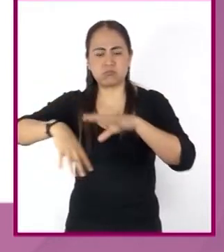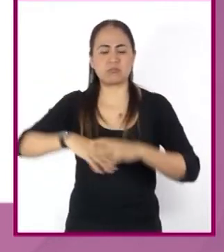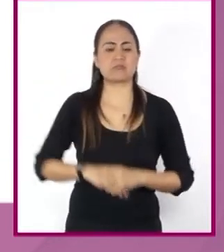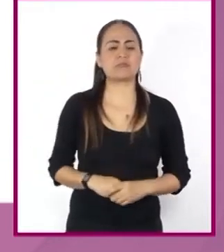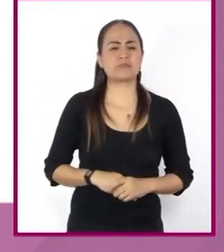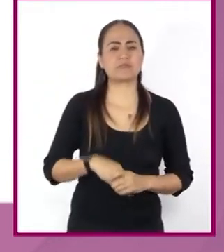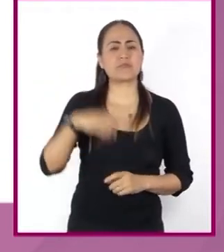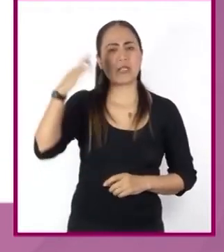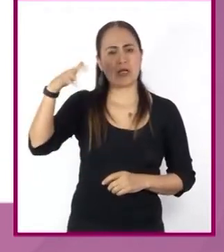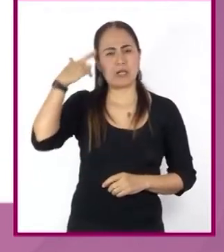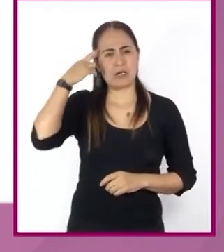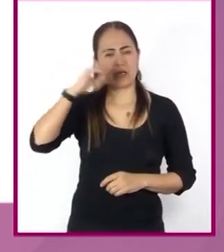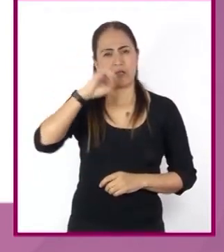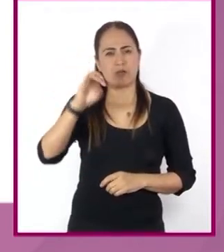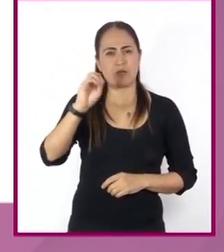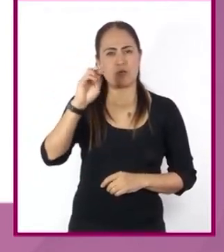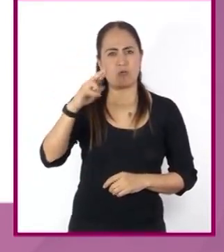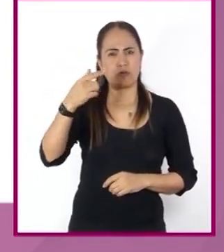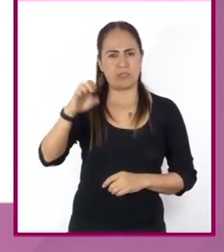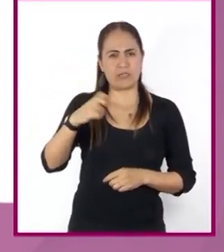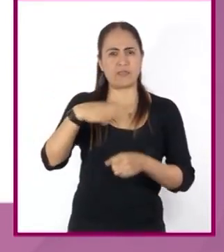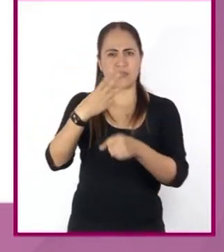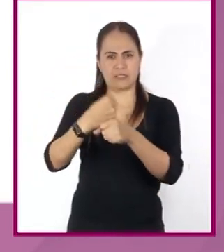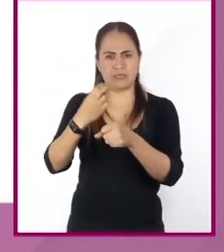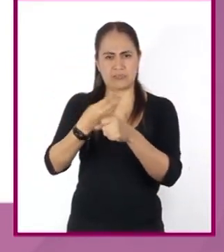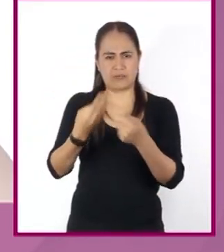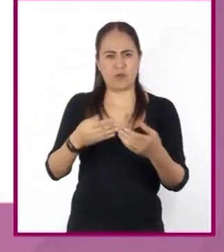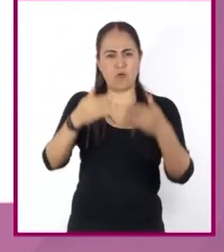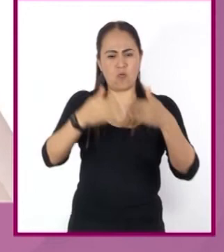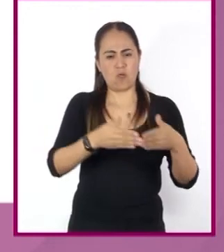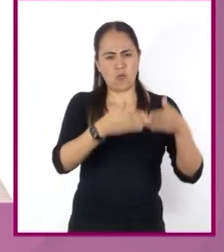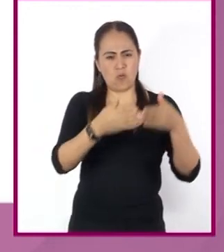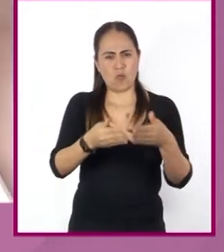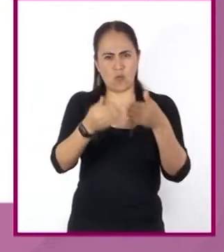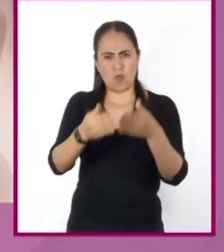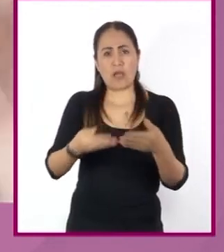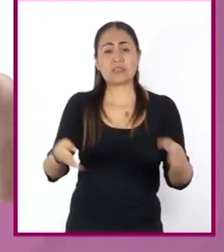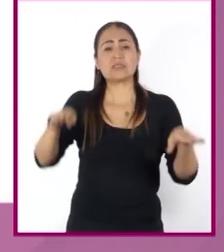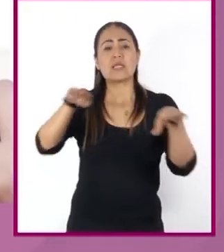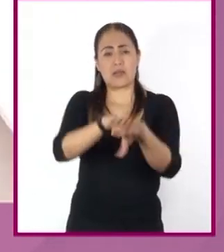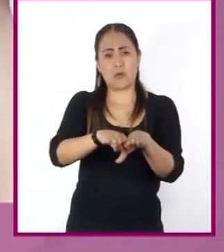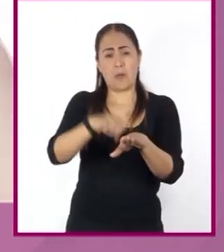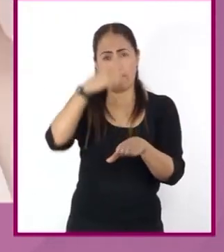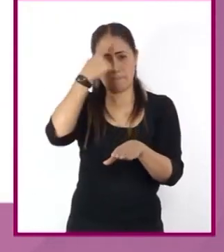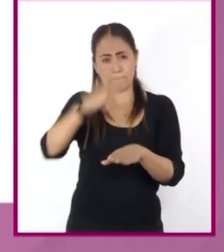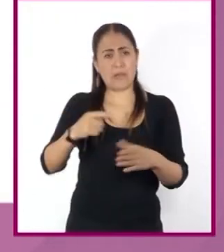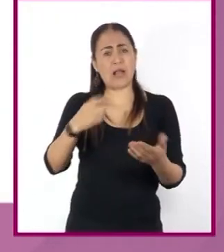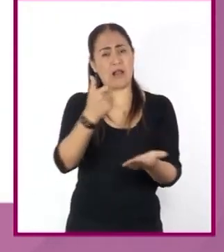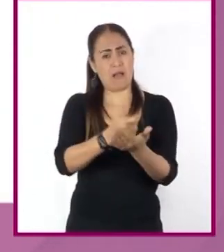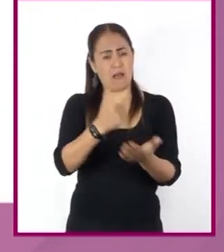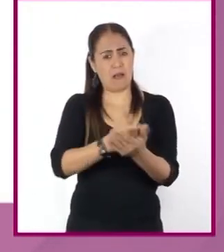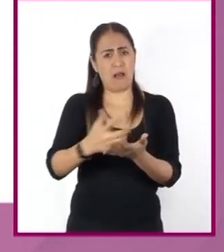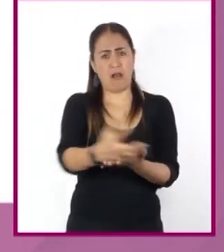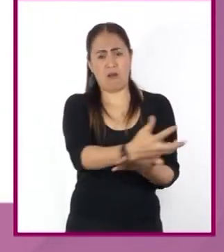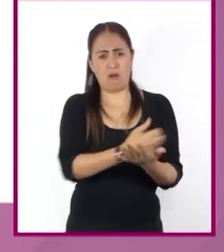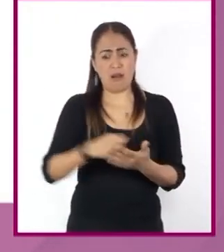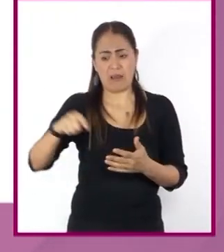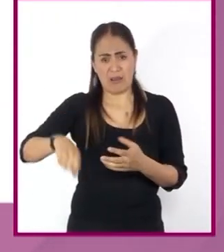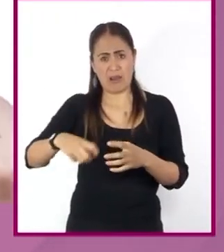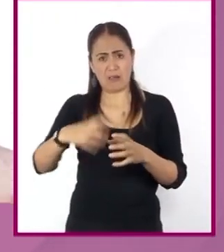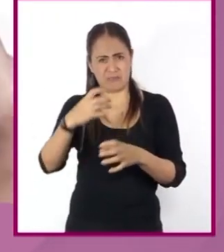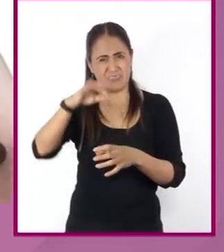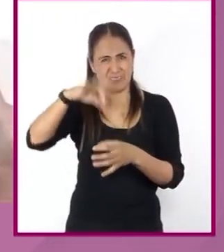Jorge III, rey de Inglaterra, cerró el puerto de Boston para exigir el pago total del cargamento que fue arrojado al